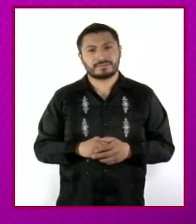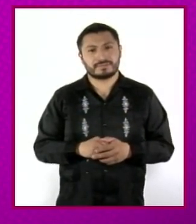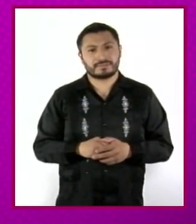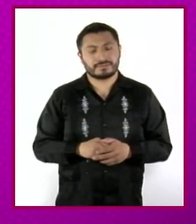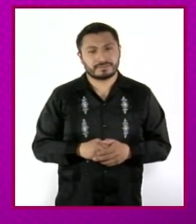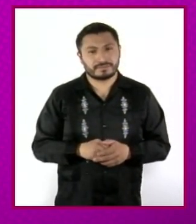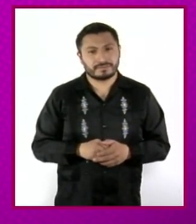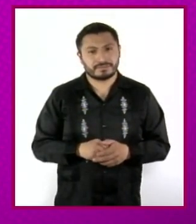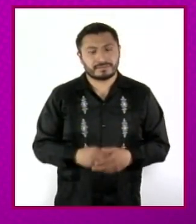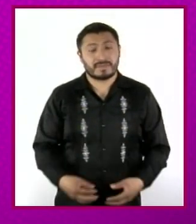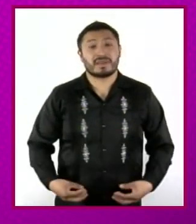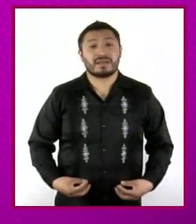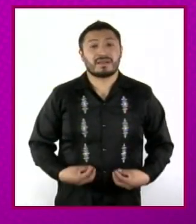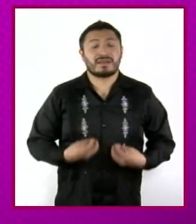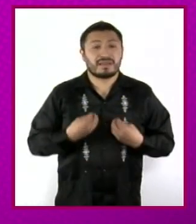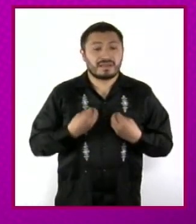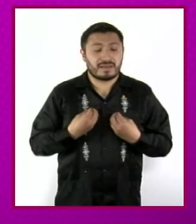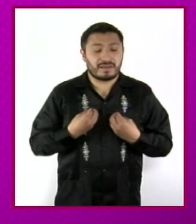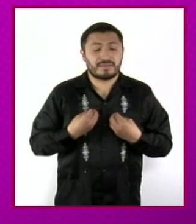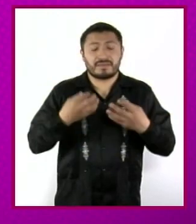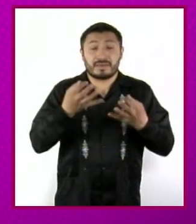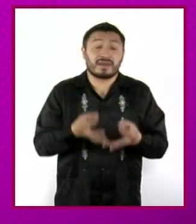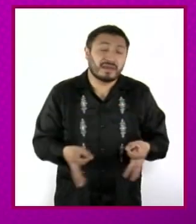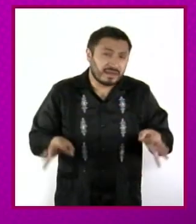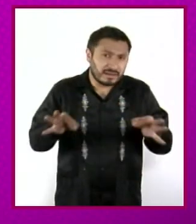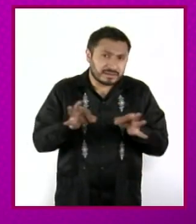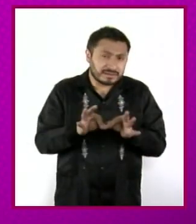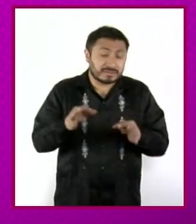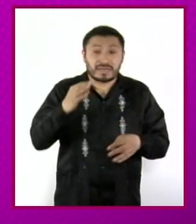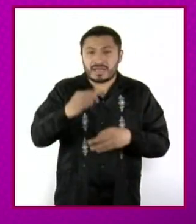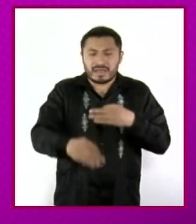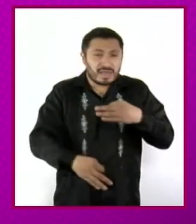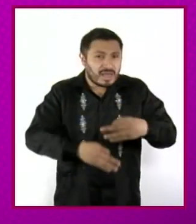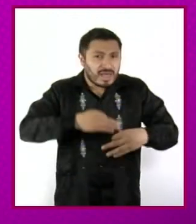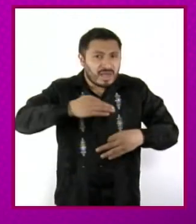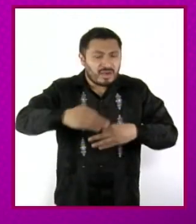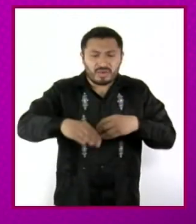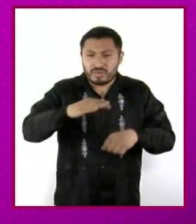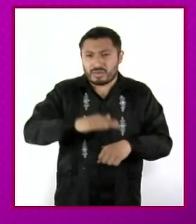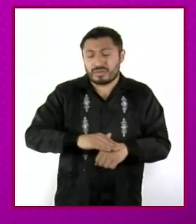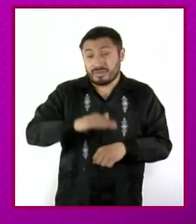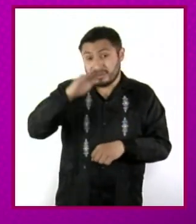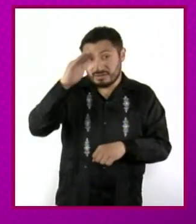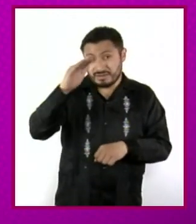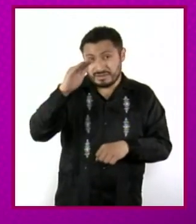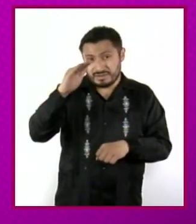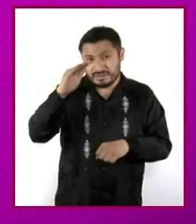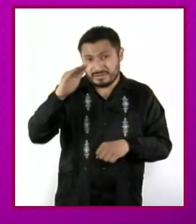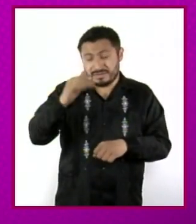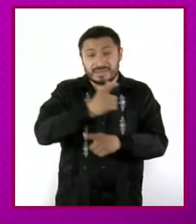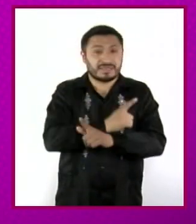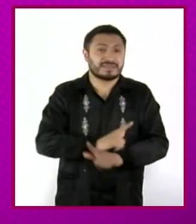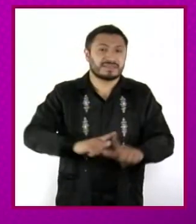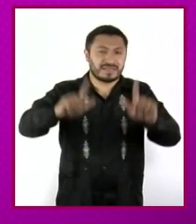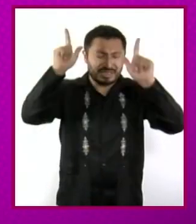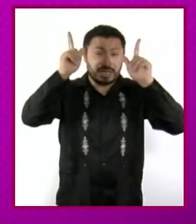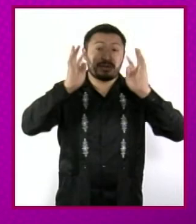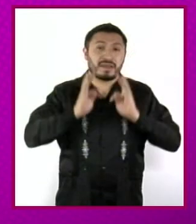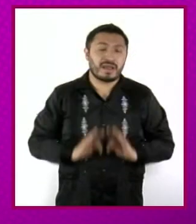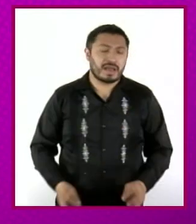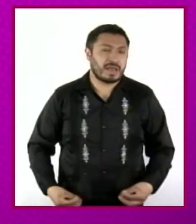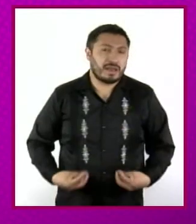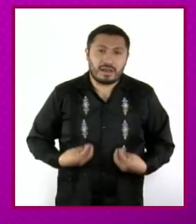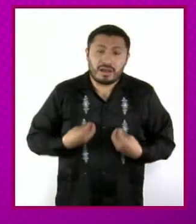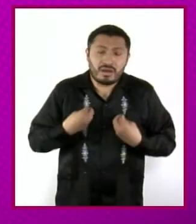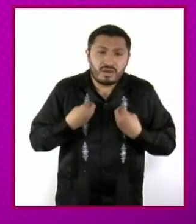la existencia se vuelve líquida. Todo es más fluyente. La vida se ha